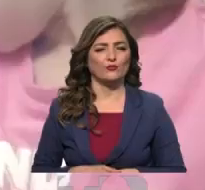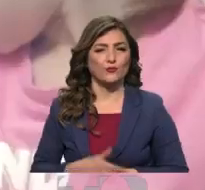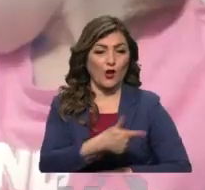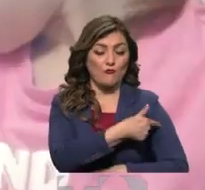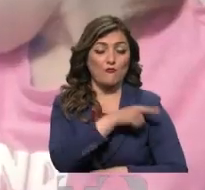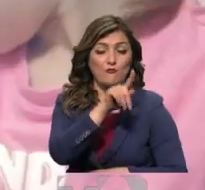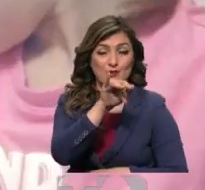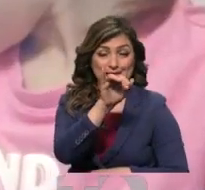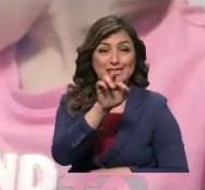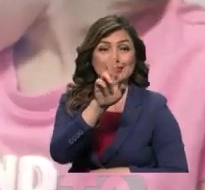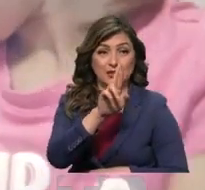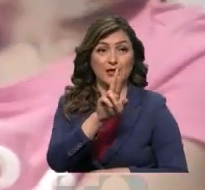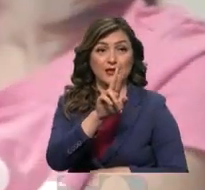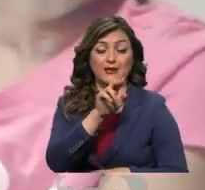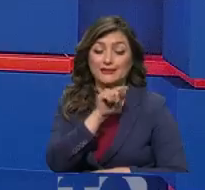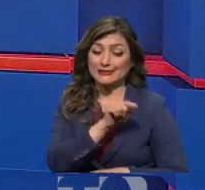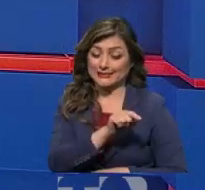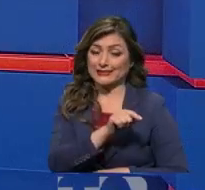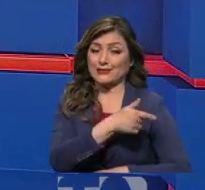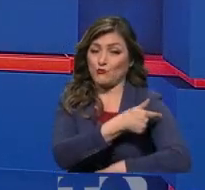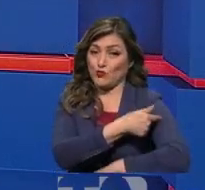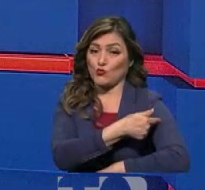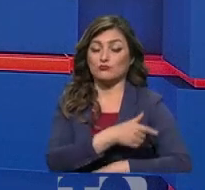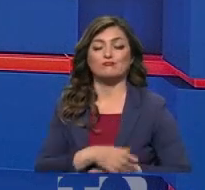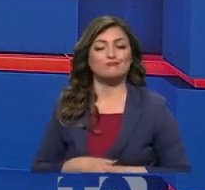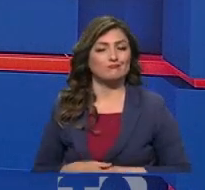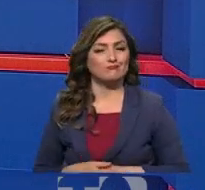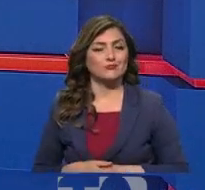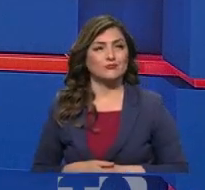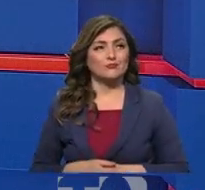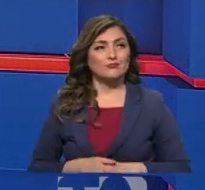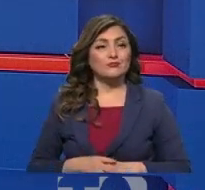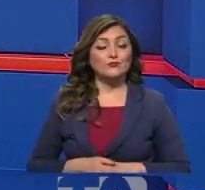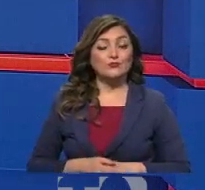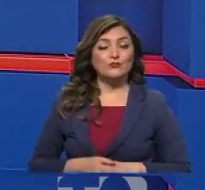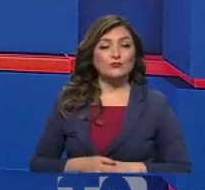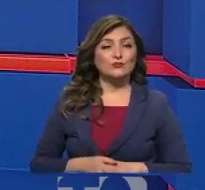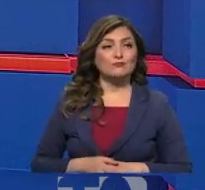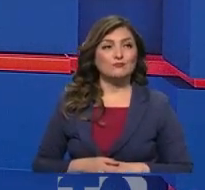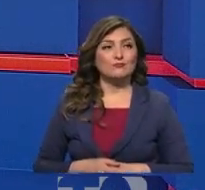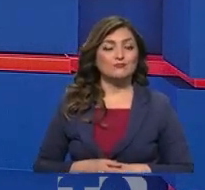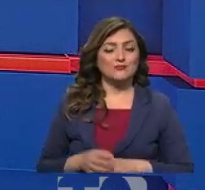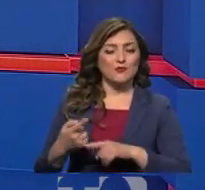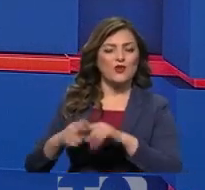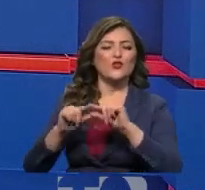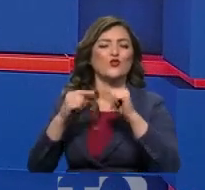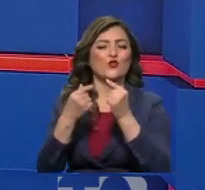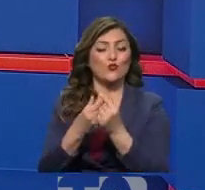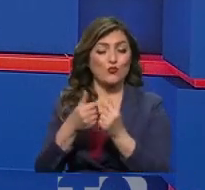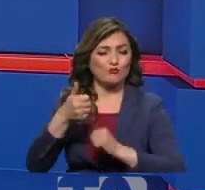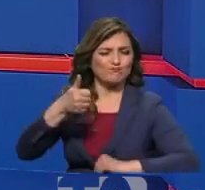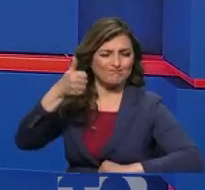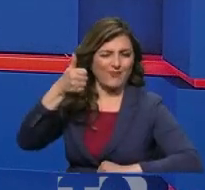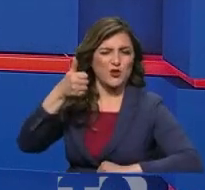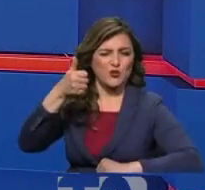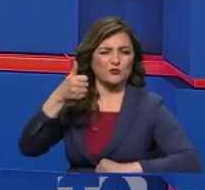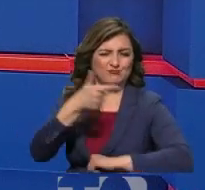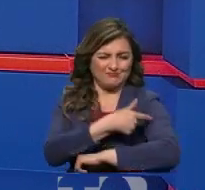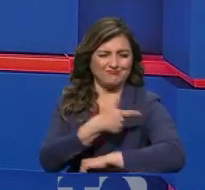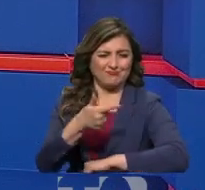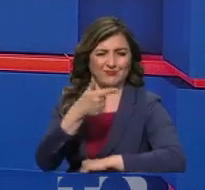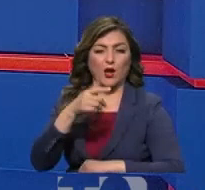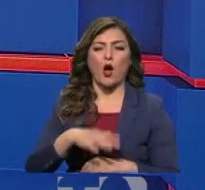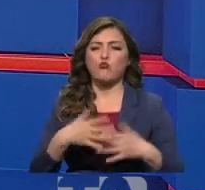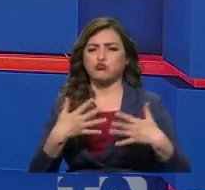de Pfizer, de RNA mensajero, pues demostraron que, al igual que en otros grupos de edad, la vacuna tuvo un